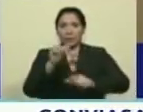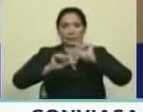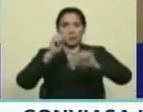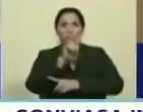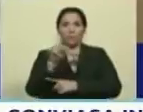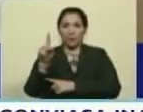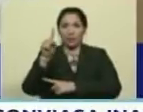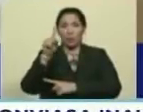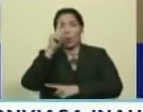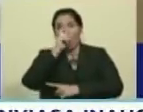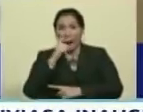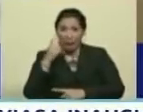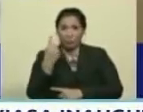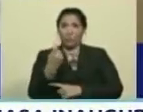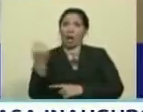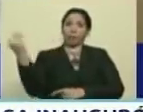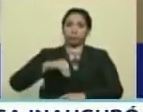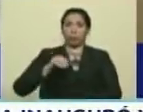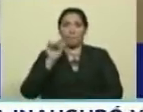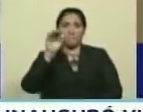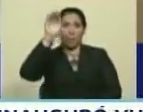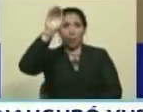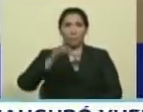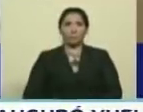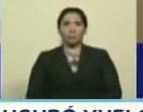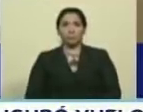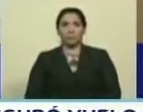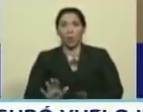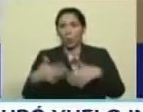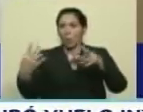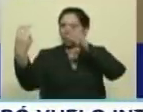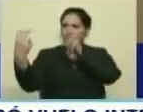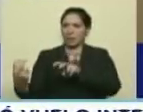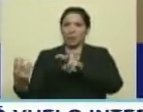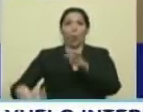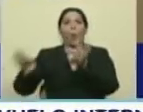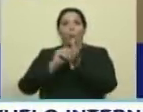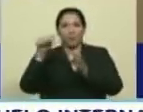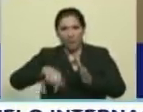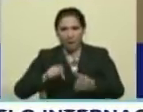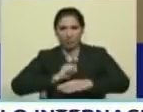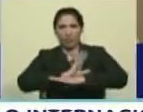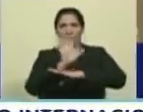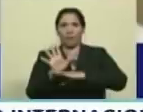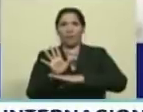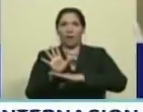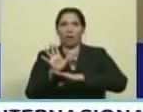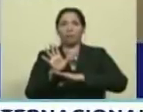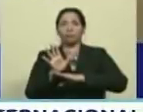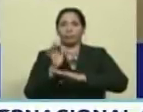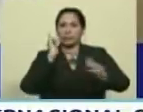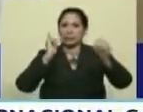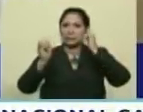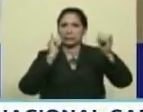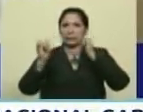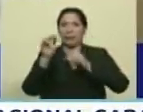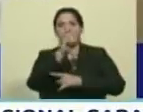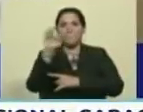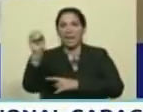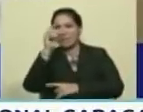de los años que están por venir, cuando nos sentemos nuevamente aquí a conmemorar los 20 años del